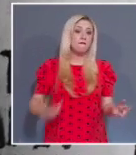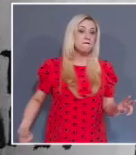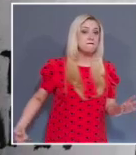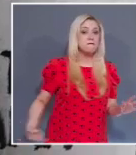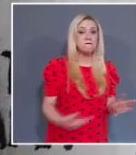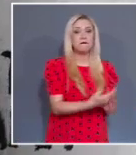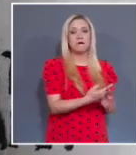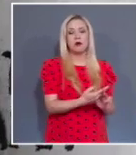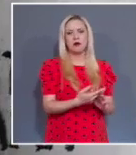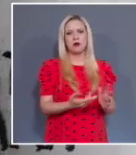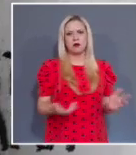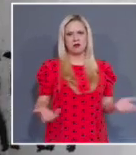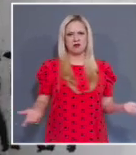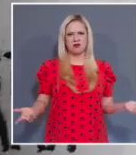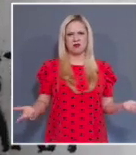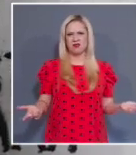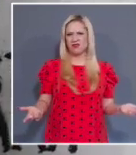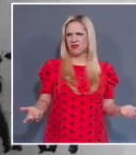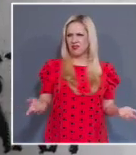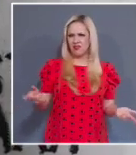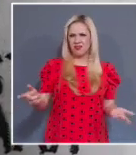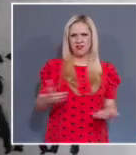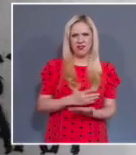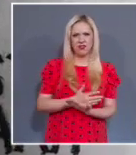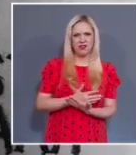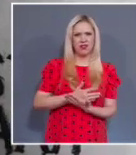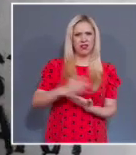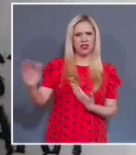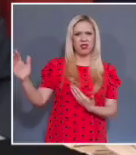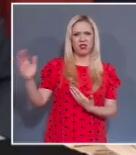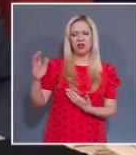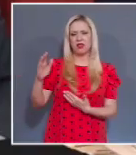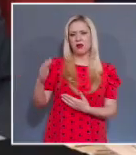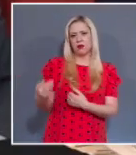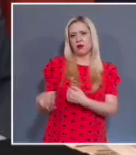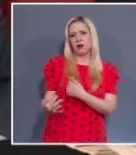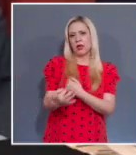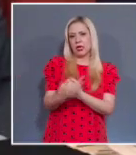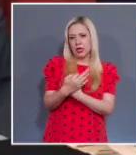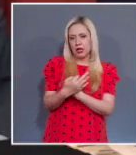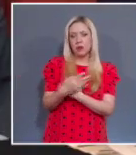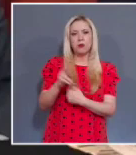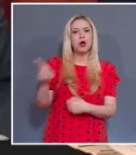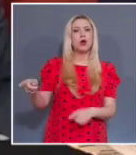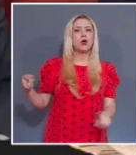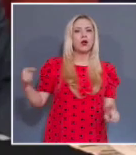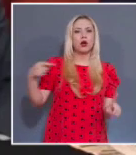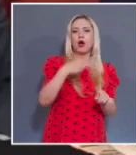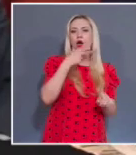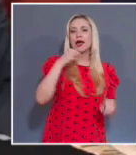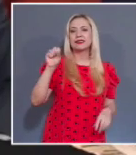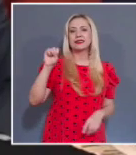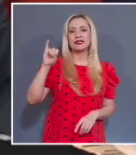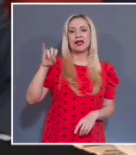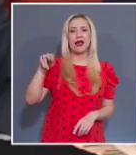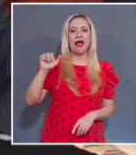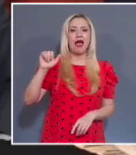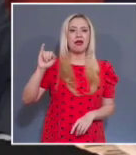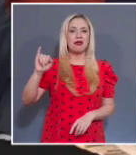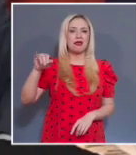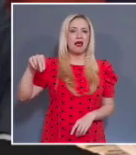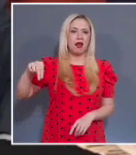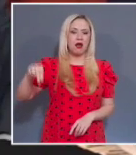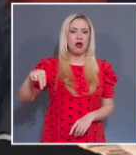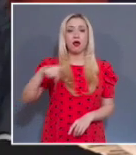en exceso de legítima defensa de Sinaí N. El tribunal mexiquense añadió que